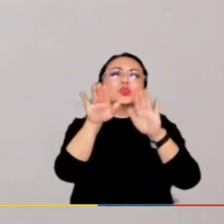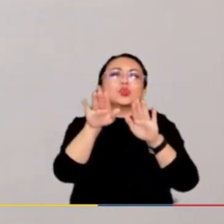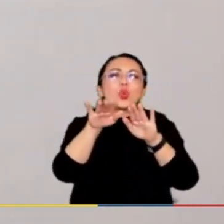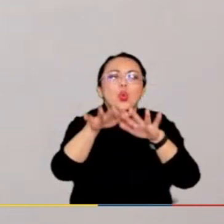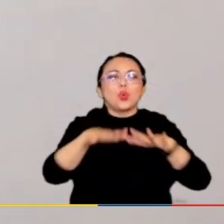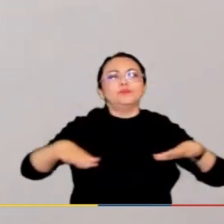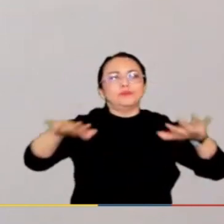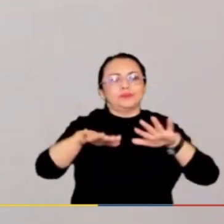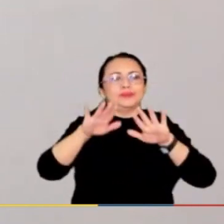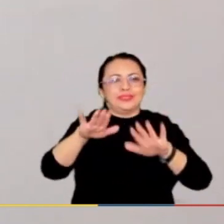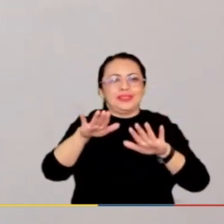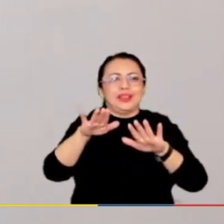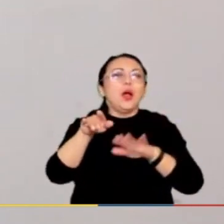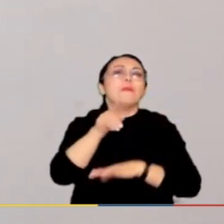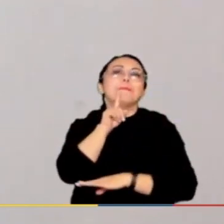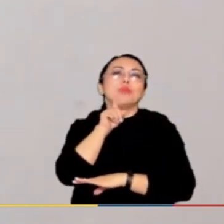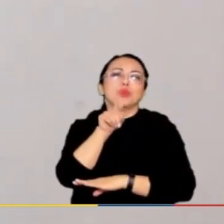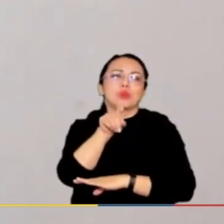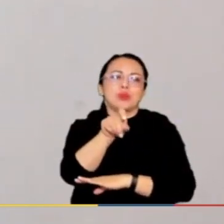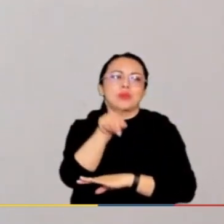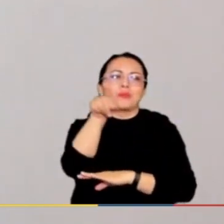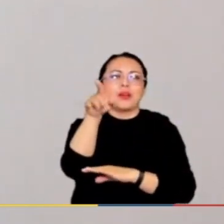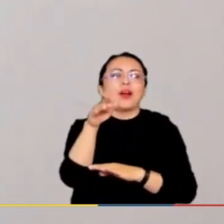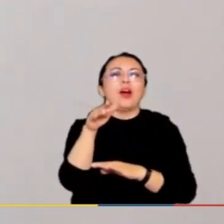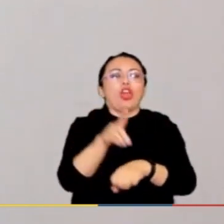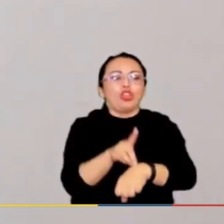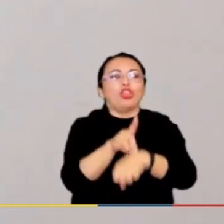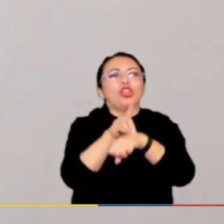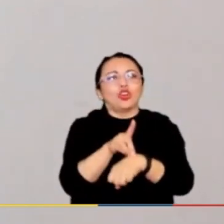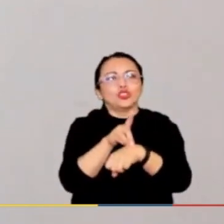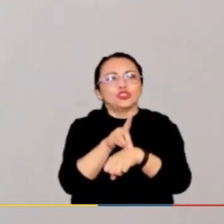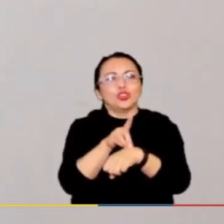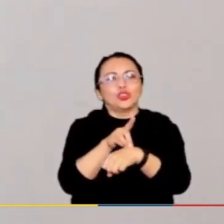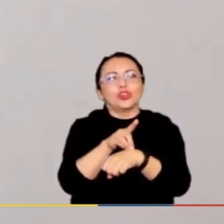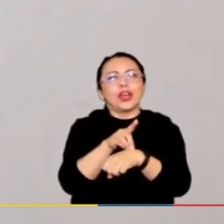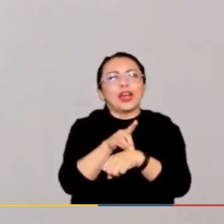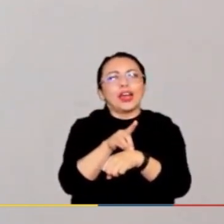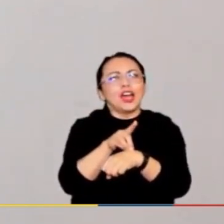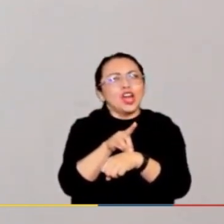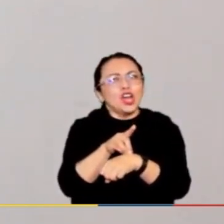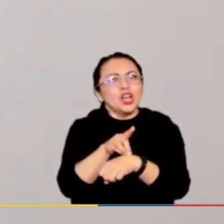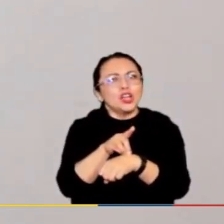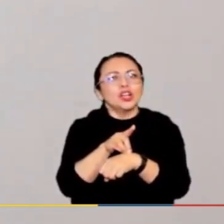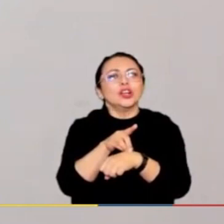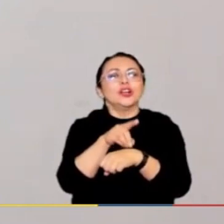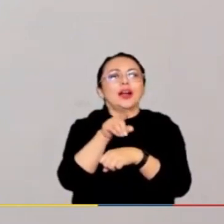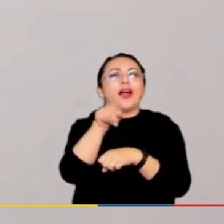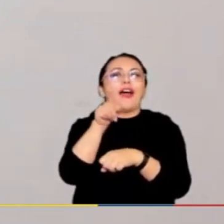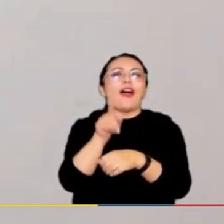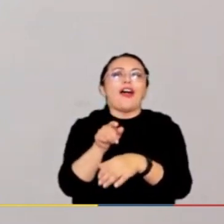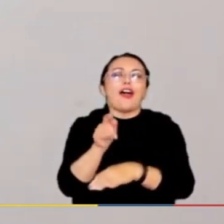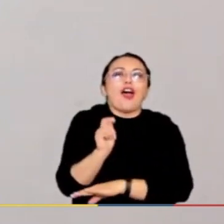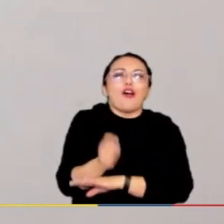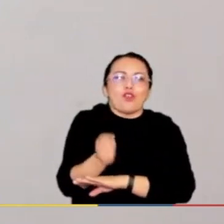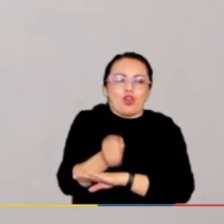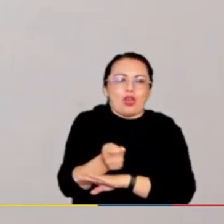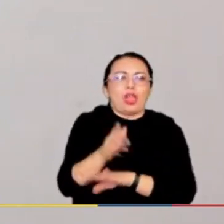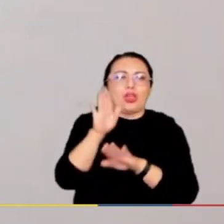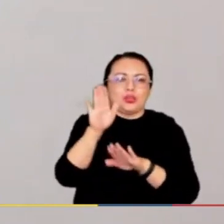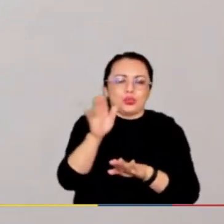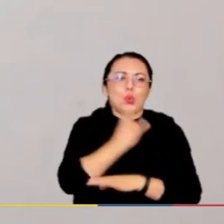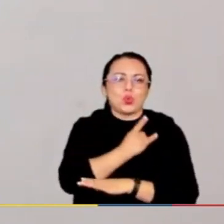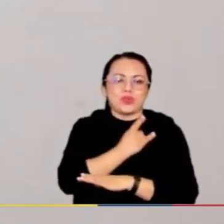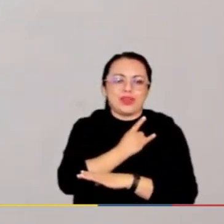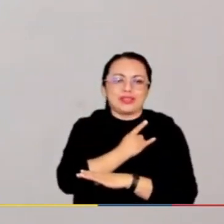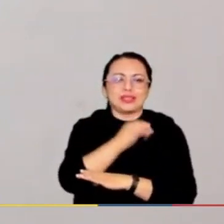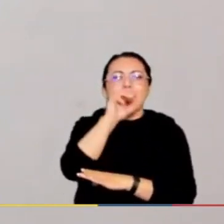Familia del Tribunal Superior de Bucaramanga está con nosotros la doctora Yolanda Rodríguez, ella es abogada de la Universidad Autónoma de